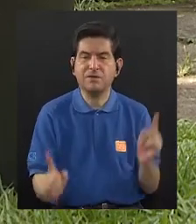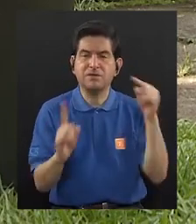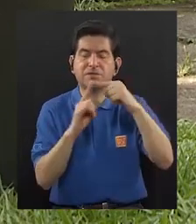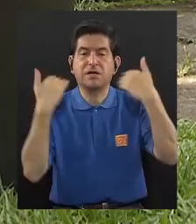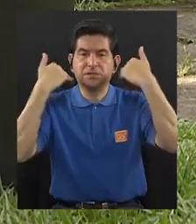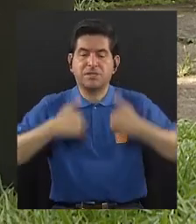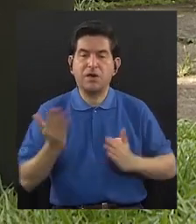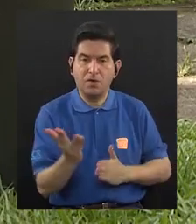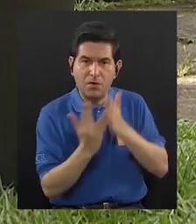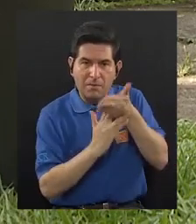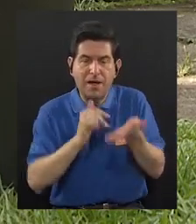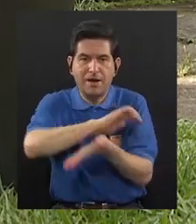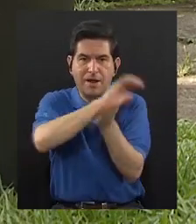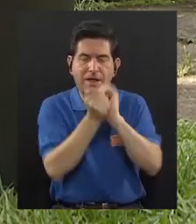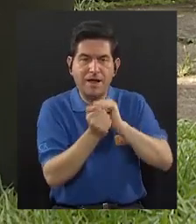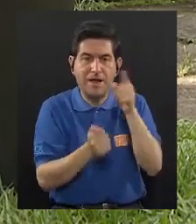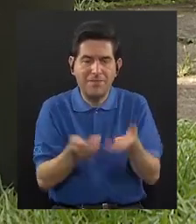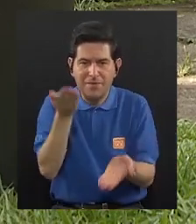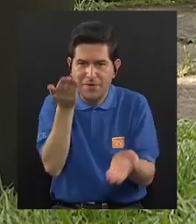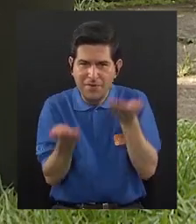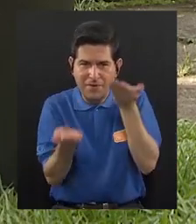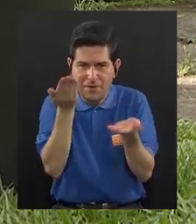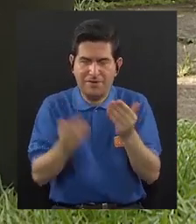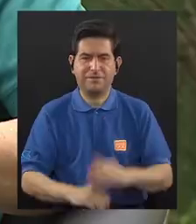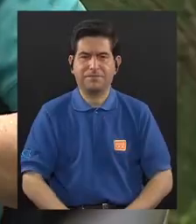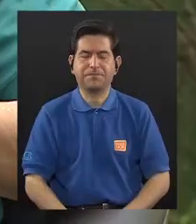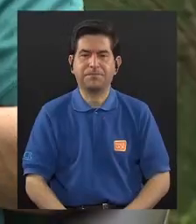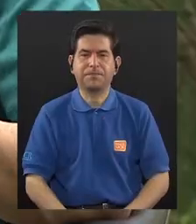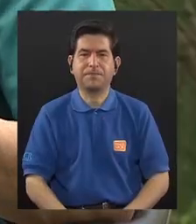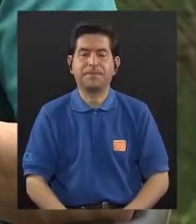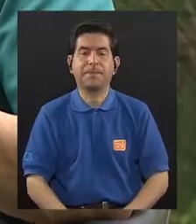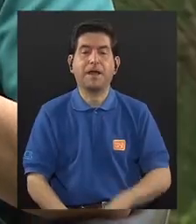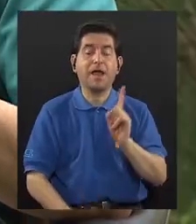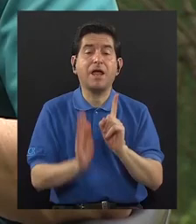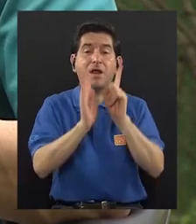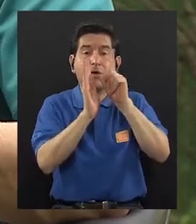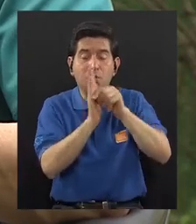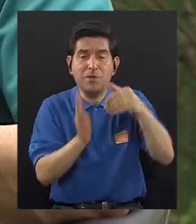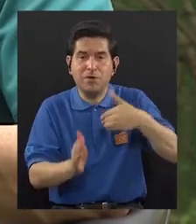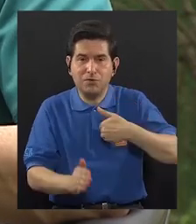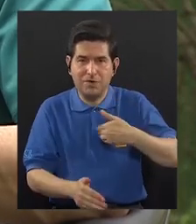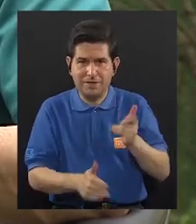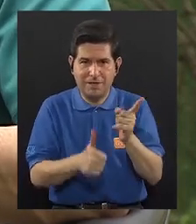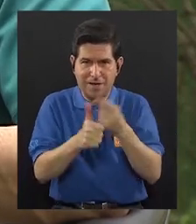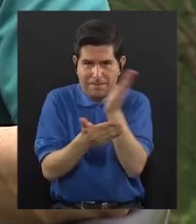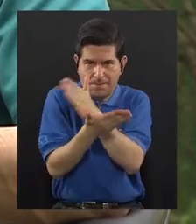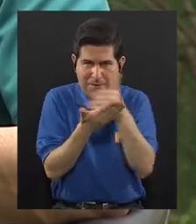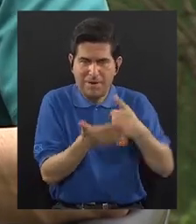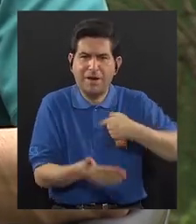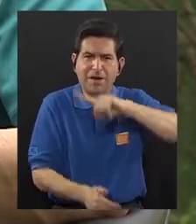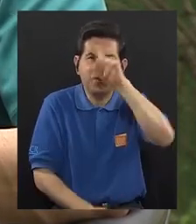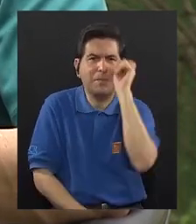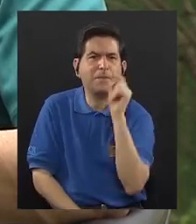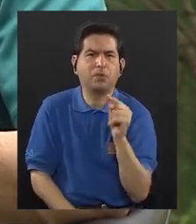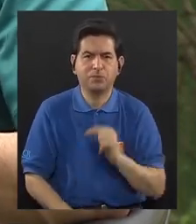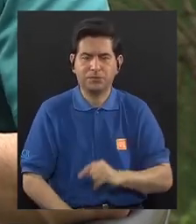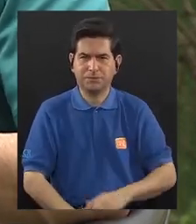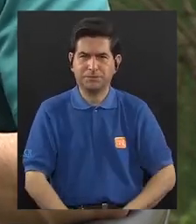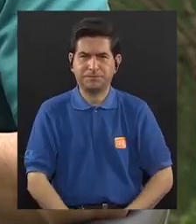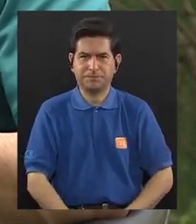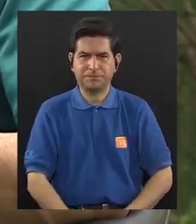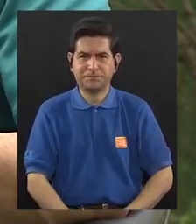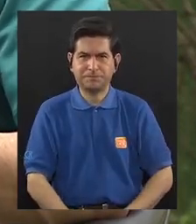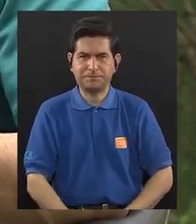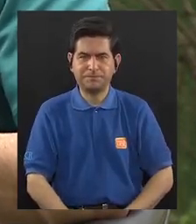llegan al ser humano y se altera el equilibrio que está original ahora bien nos queda un minuto de este bloque y me gustaría preguntarle